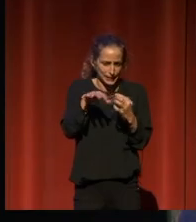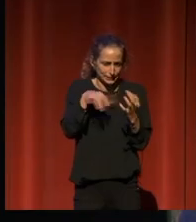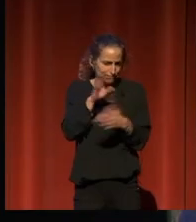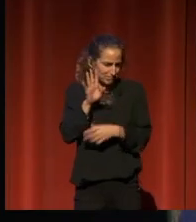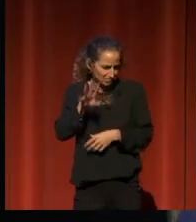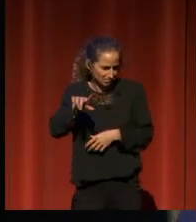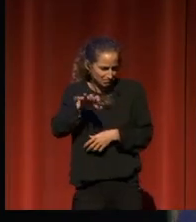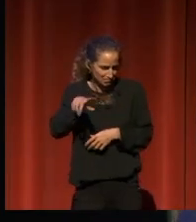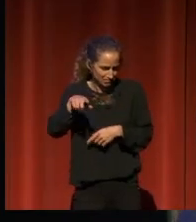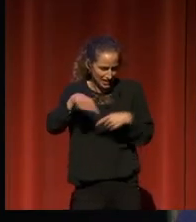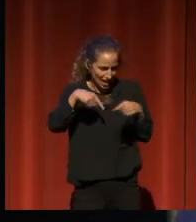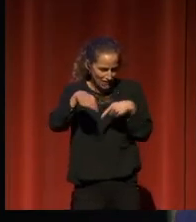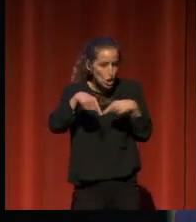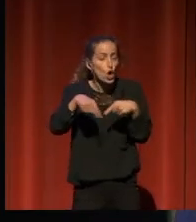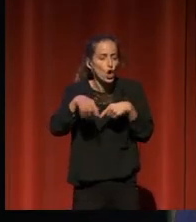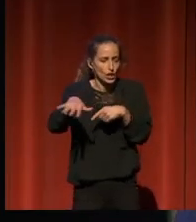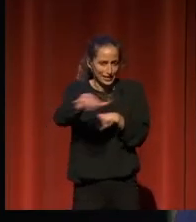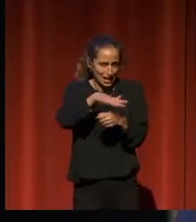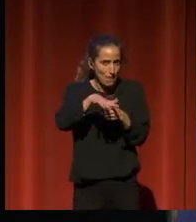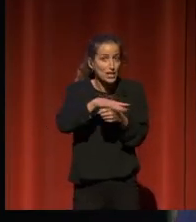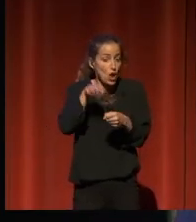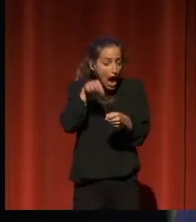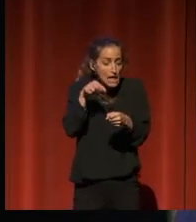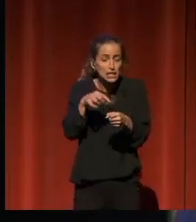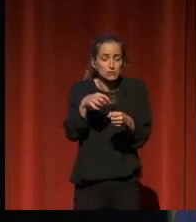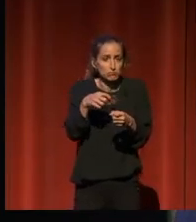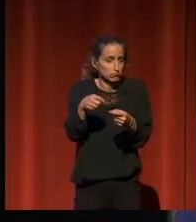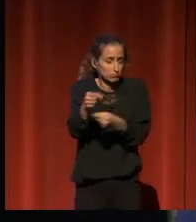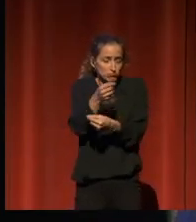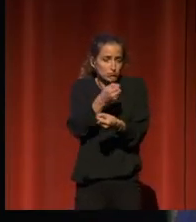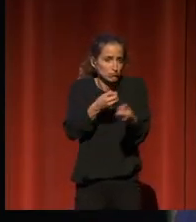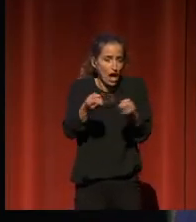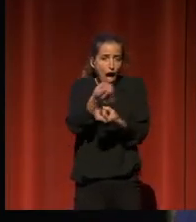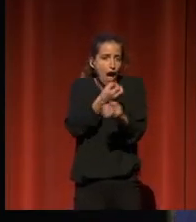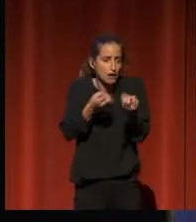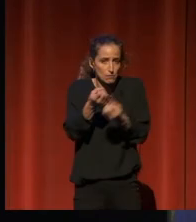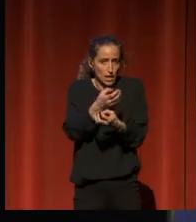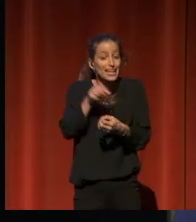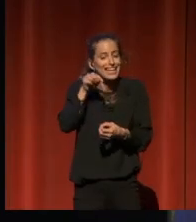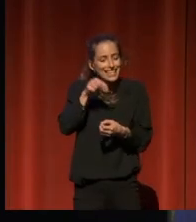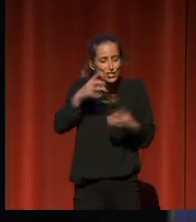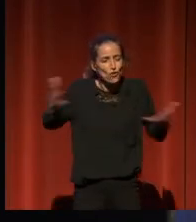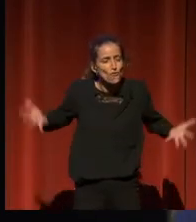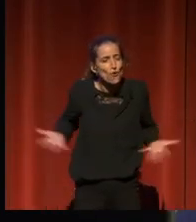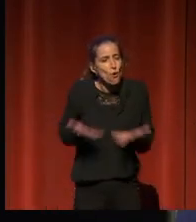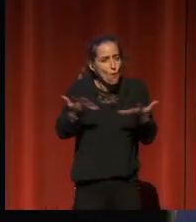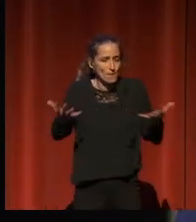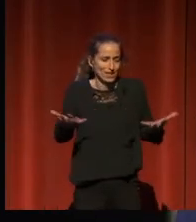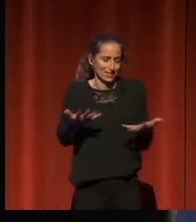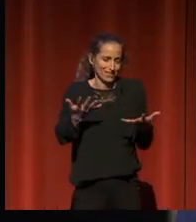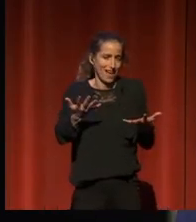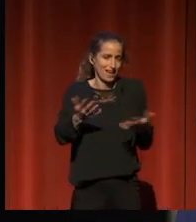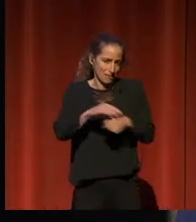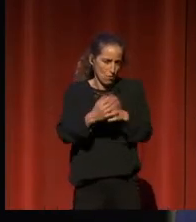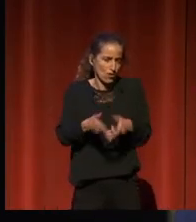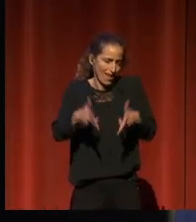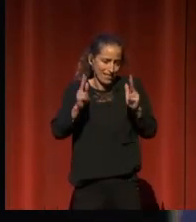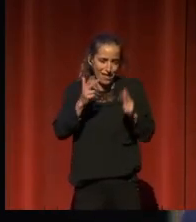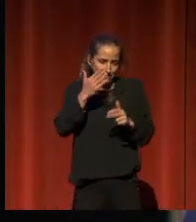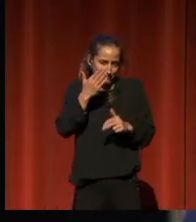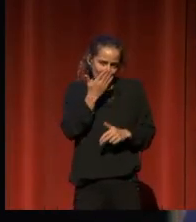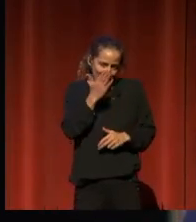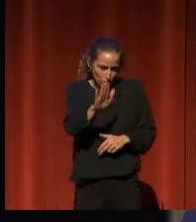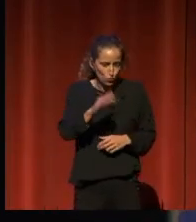para crear unas actitudes o fomentar unas actitudes democráticas y después tenemos lo que es la conversación en la